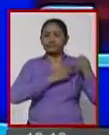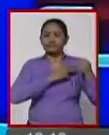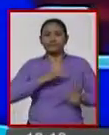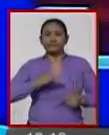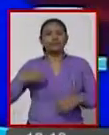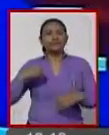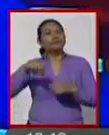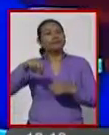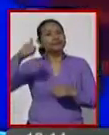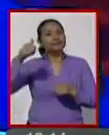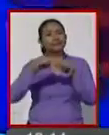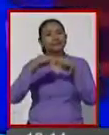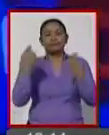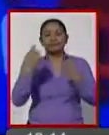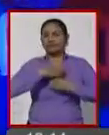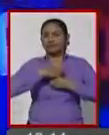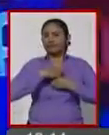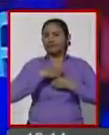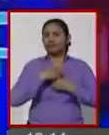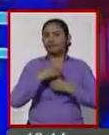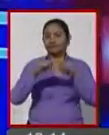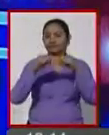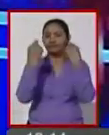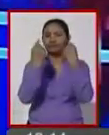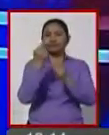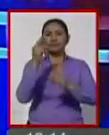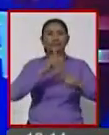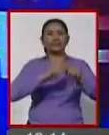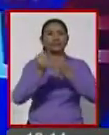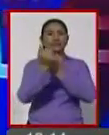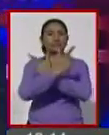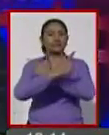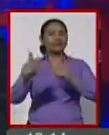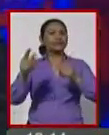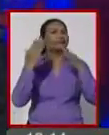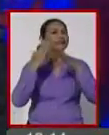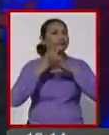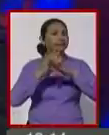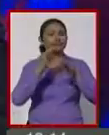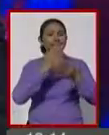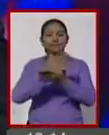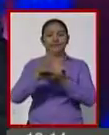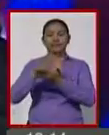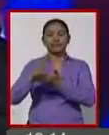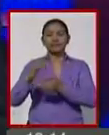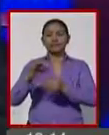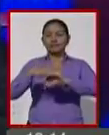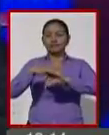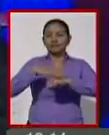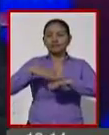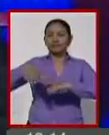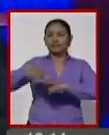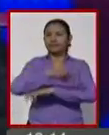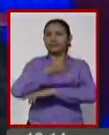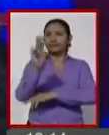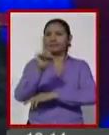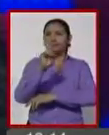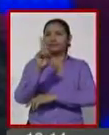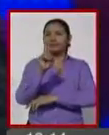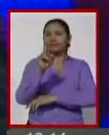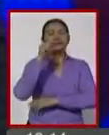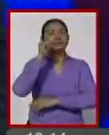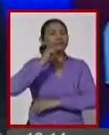vamos hasta otra movilización, pero esta vez por parte de un grupo de vecinos del barrio Libertad, quienes rechazan un desalojo de sus tierras que estaría realizando una